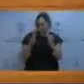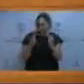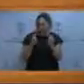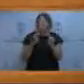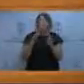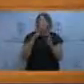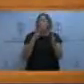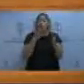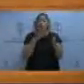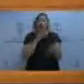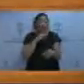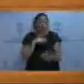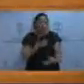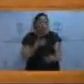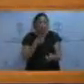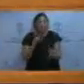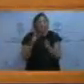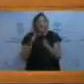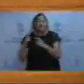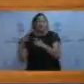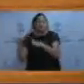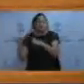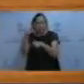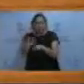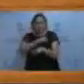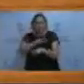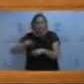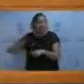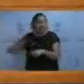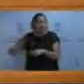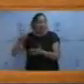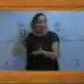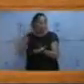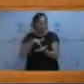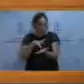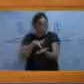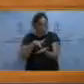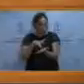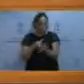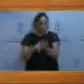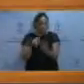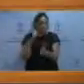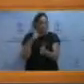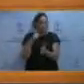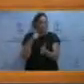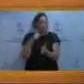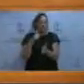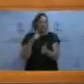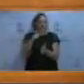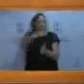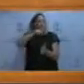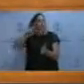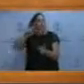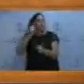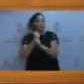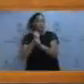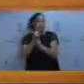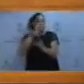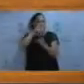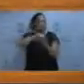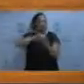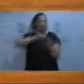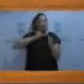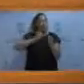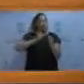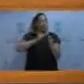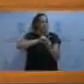al personal y que se está, bueno, por decirlo así, apretando al mismo, ¿verdad? Y lo que queremos saber en este caso con